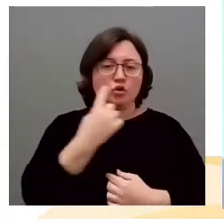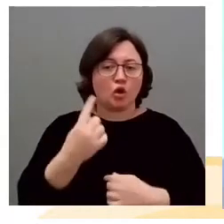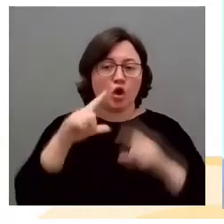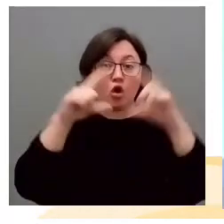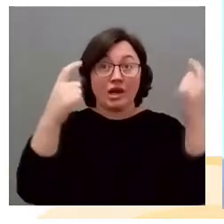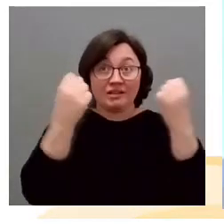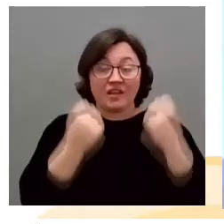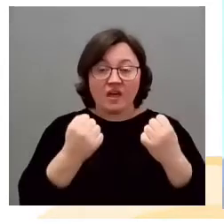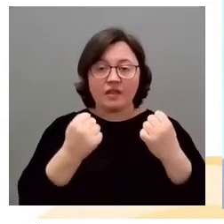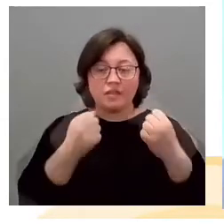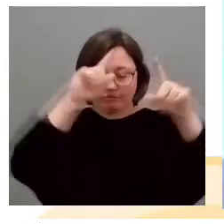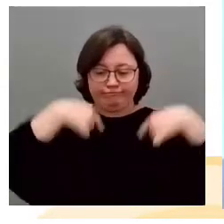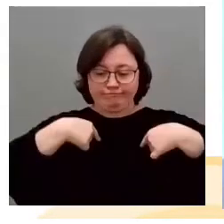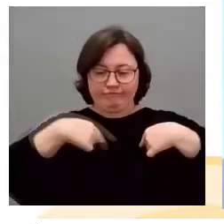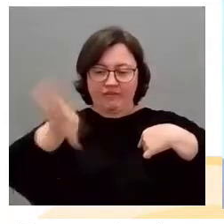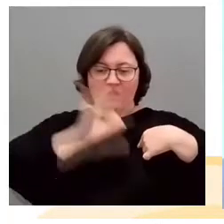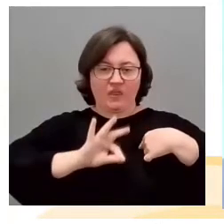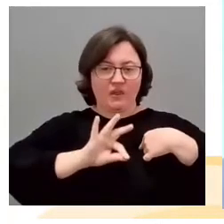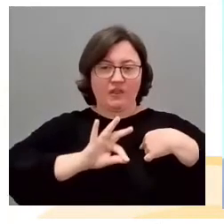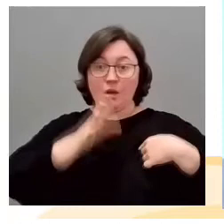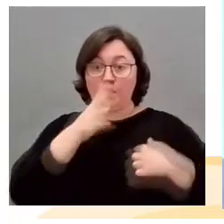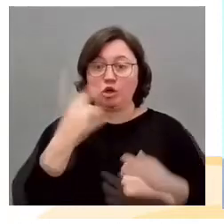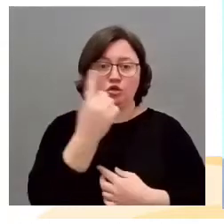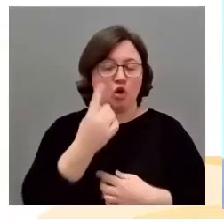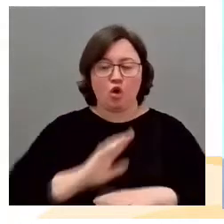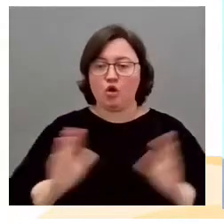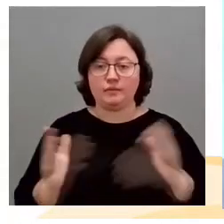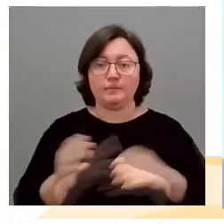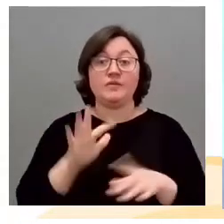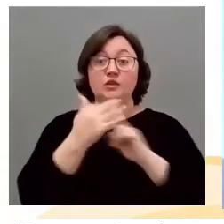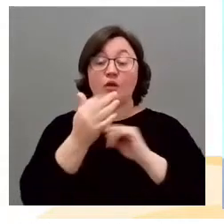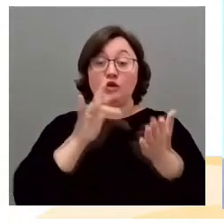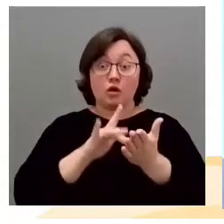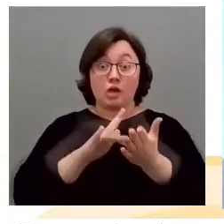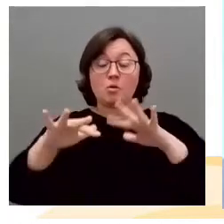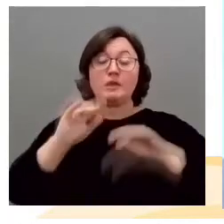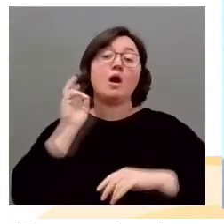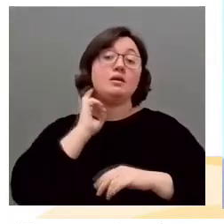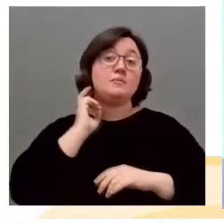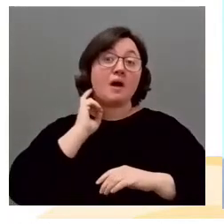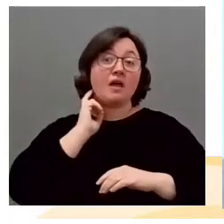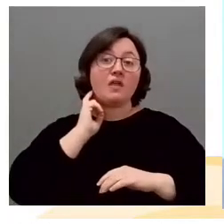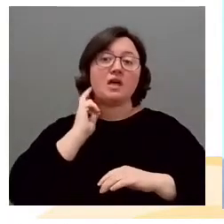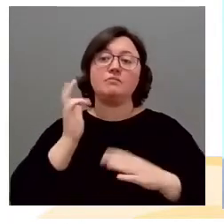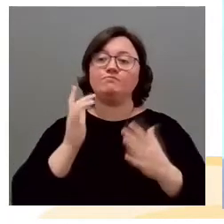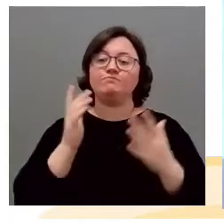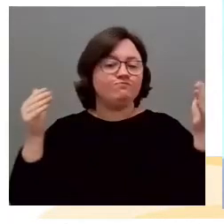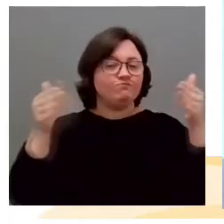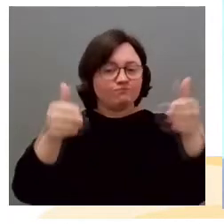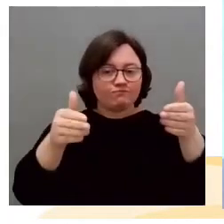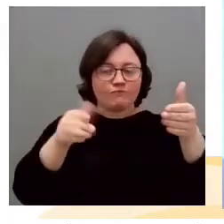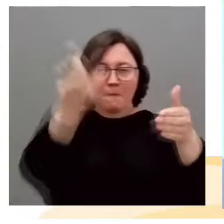tomar sus decisiones. En este caso, el movimiento Espacer nos centramos en las